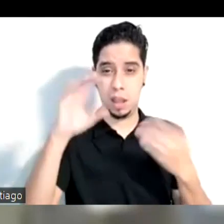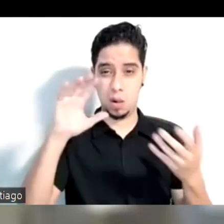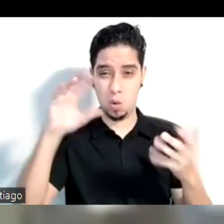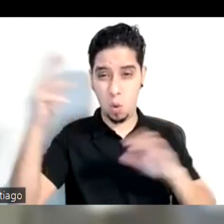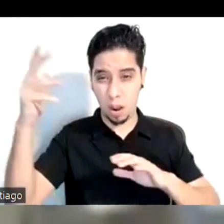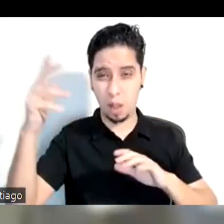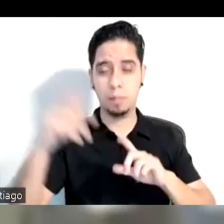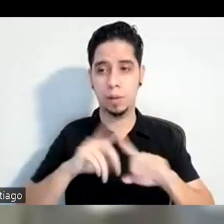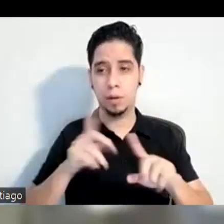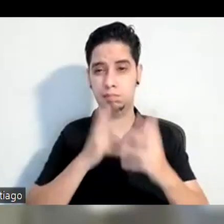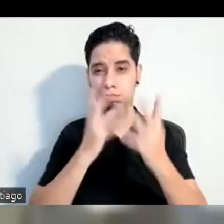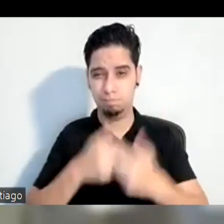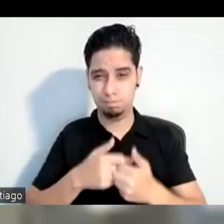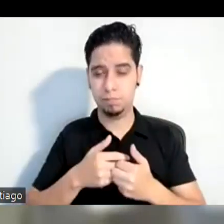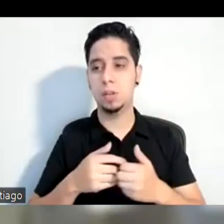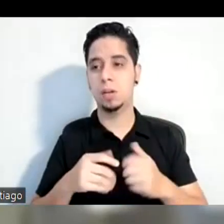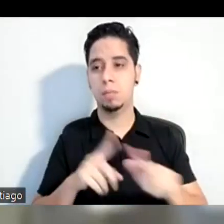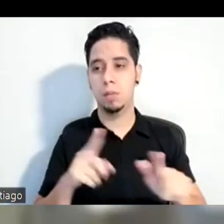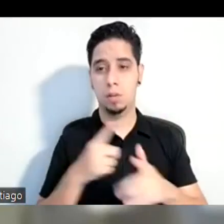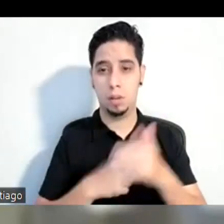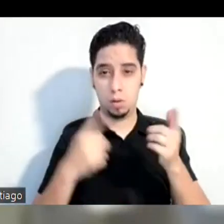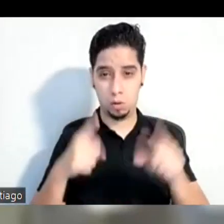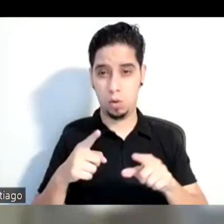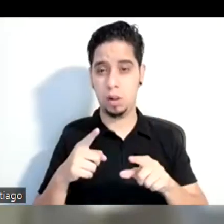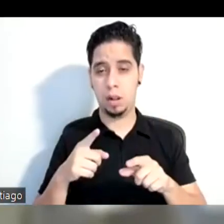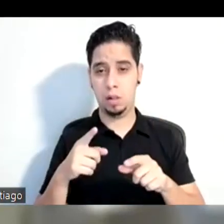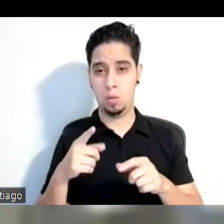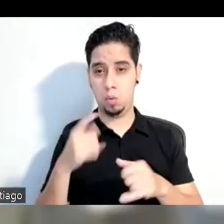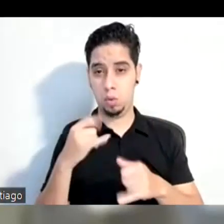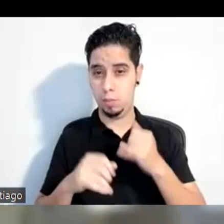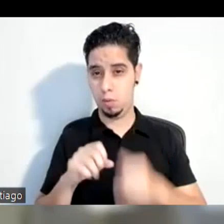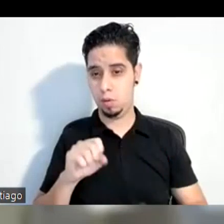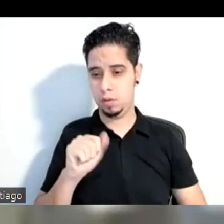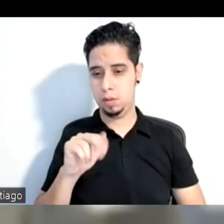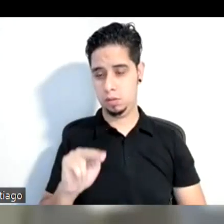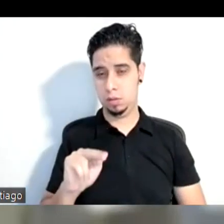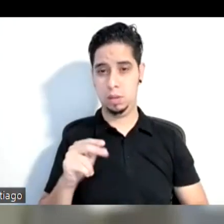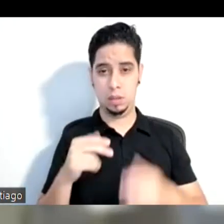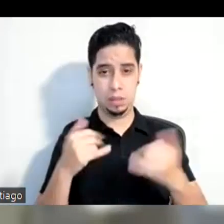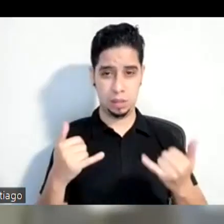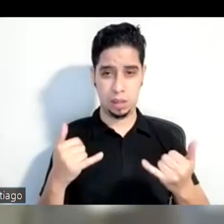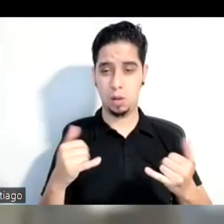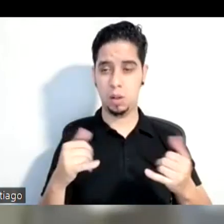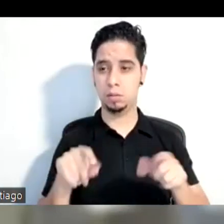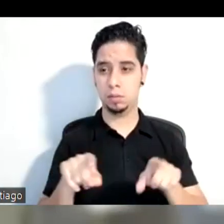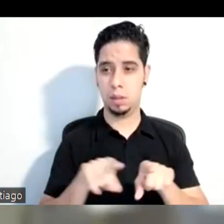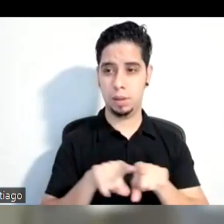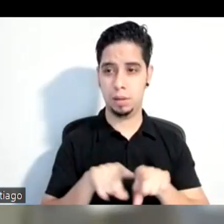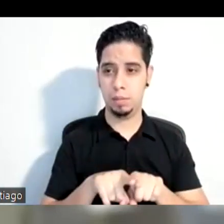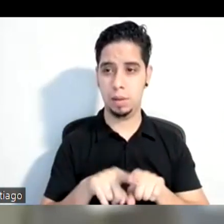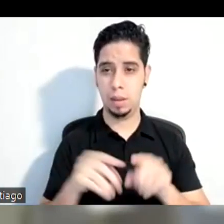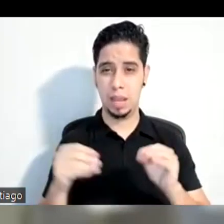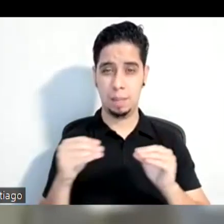desfavoritas. Pero añadieron en el season anterior, y ahora en este season le han dado todavía